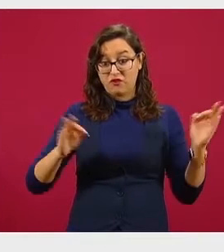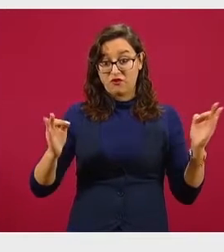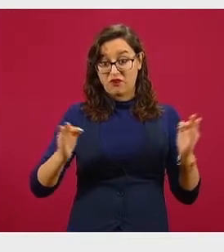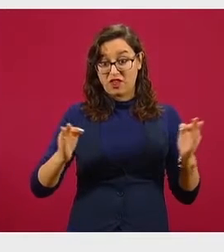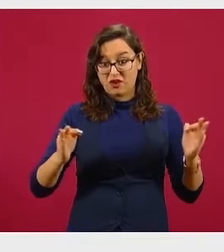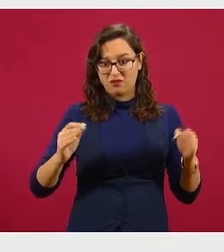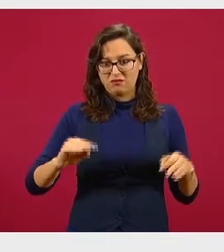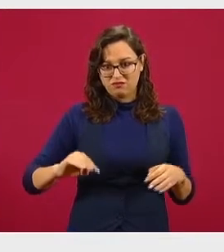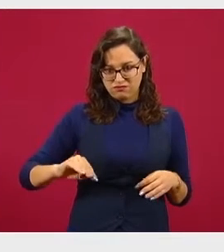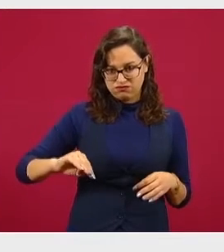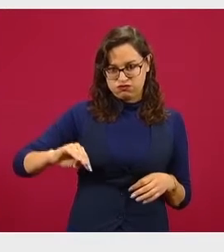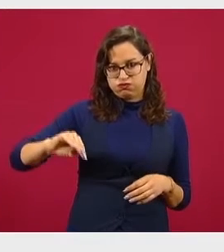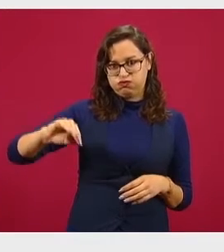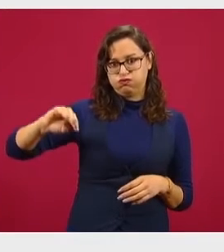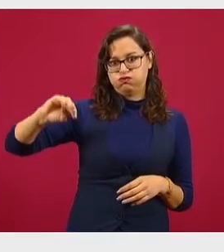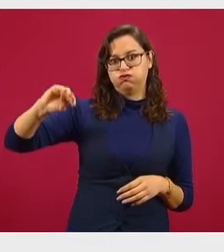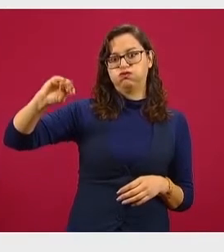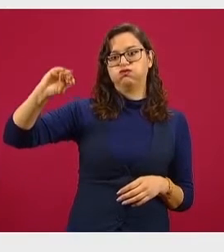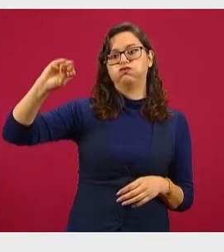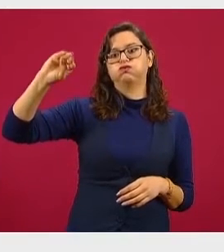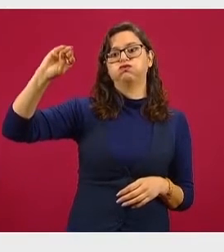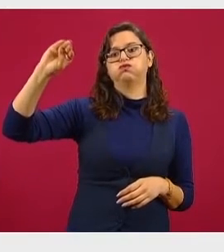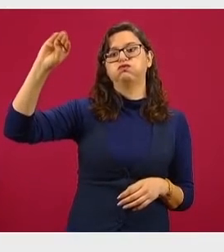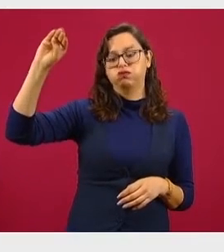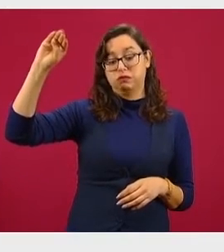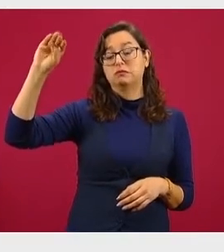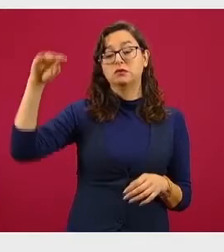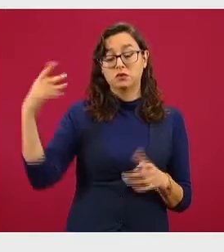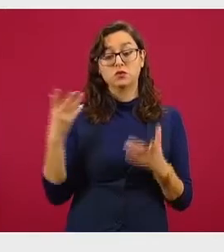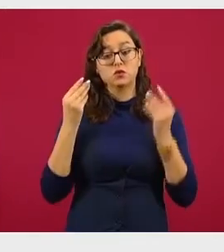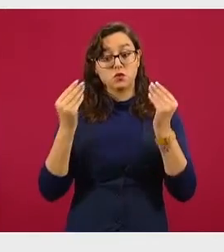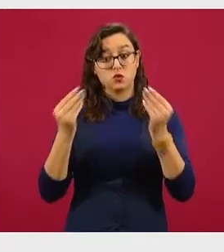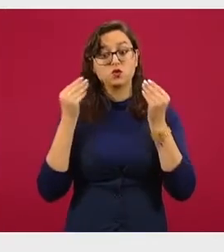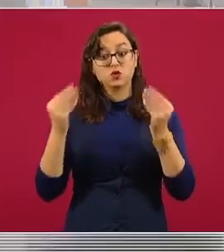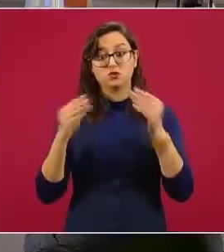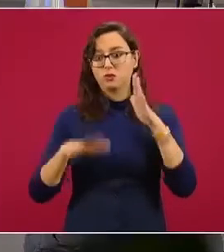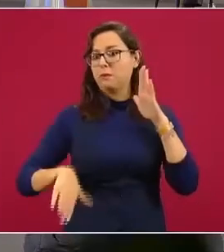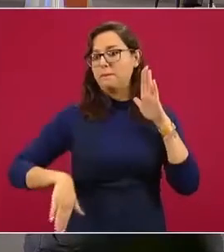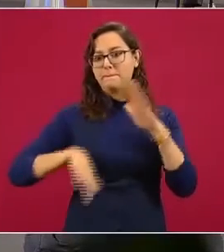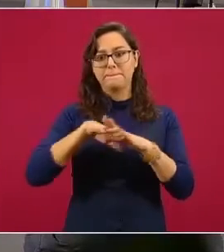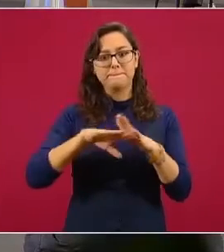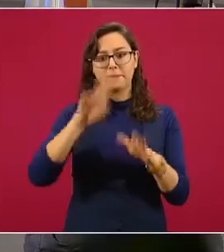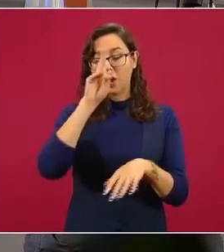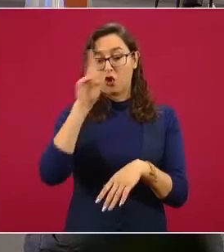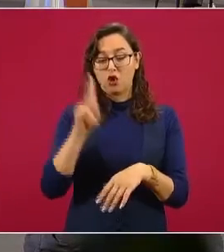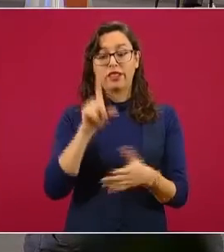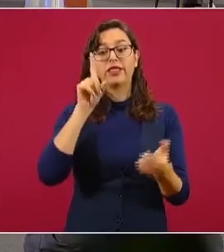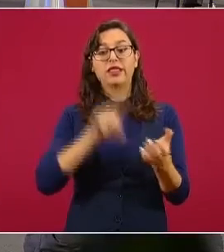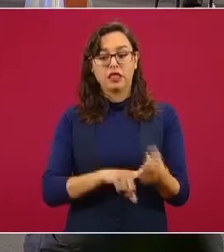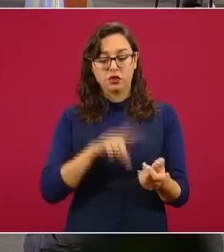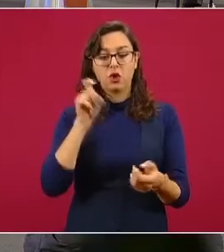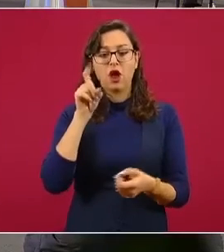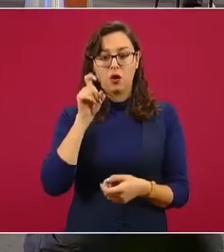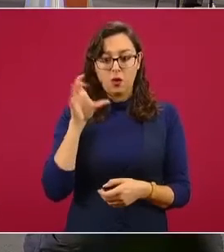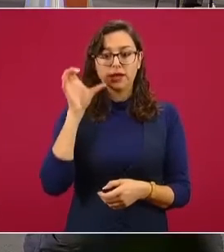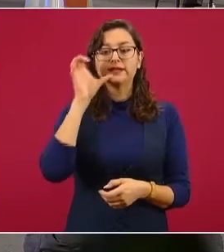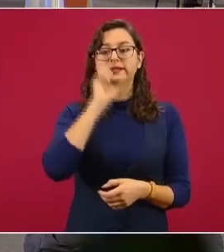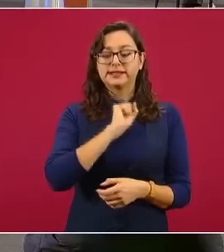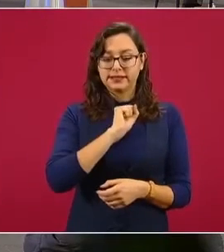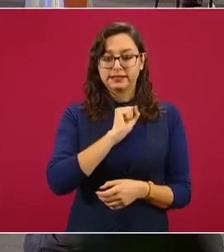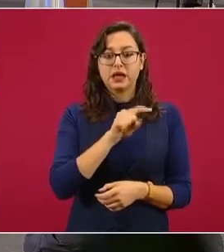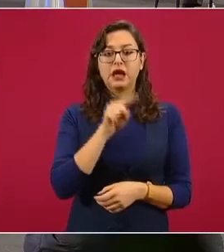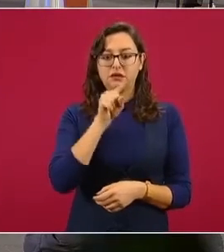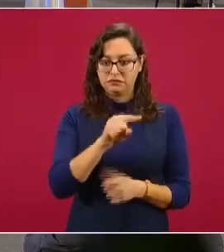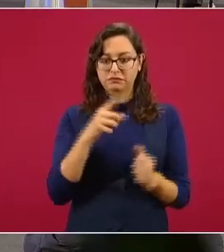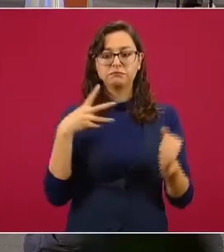un ascenso. En este momento es un ascenso muy importante y es el punto más alto que ha tenido Aguascalientes. Definitivamente Aguascalientes está